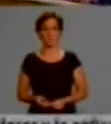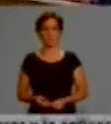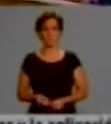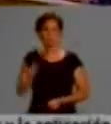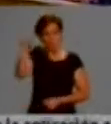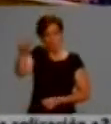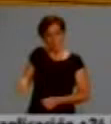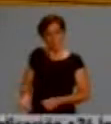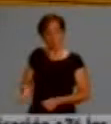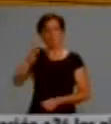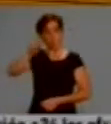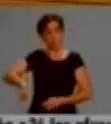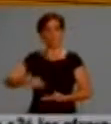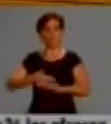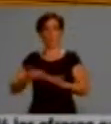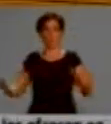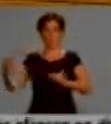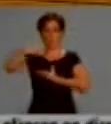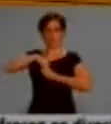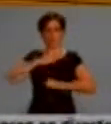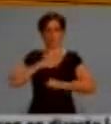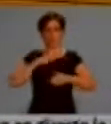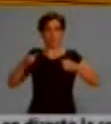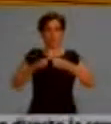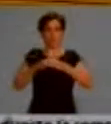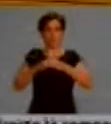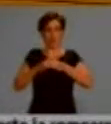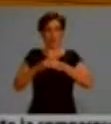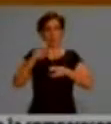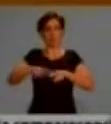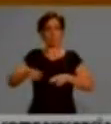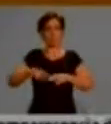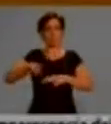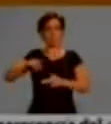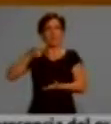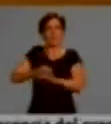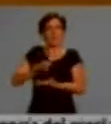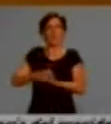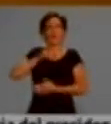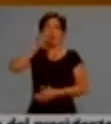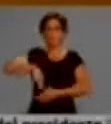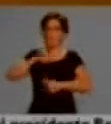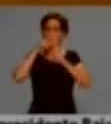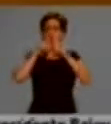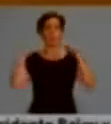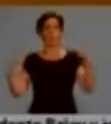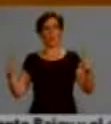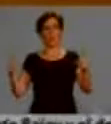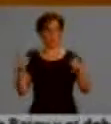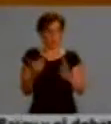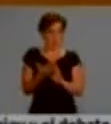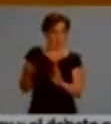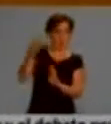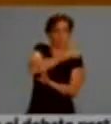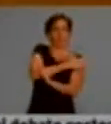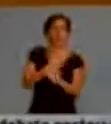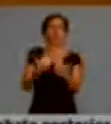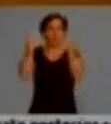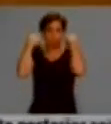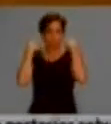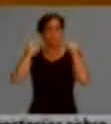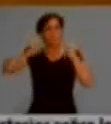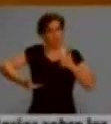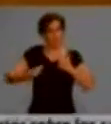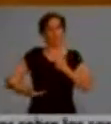Era una persona de confianza en el partido. No fue tesorero más que un año, pero desde mucho antes había tenido